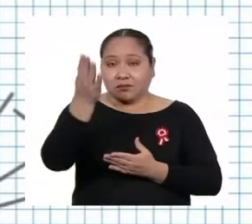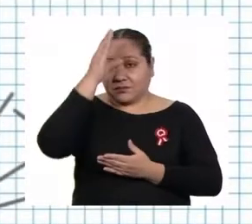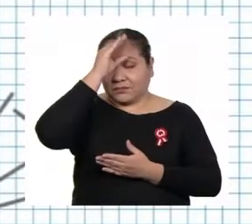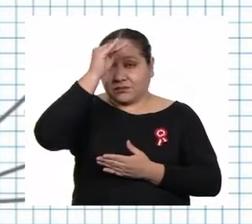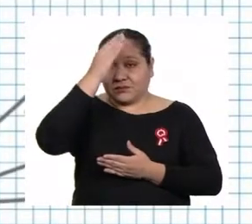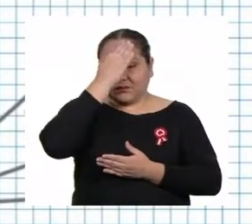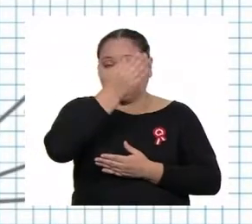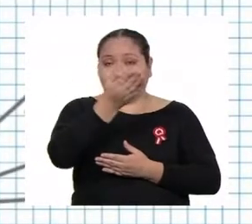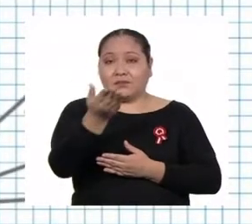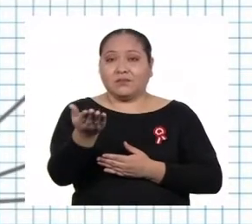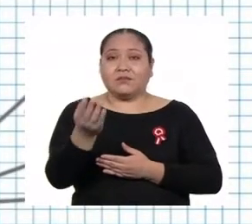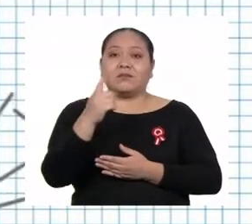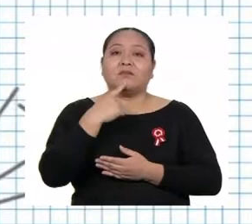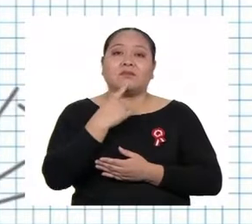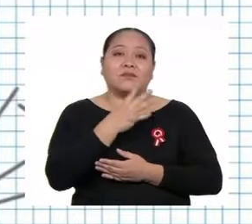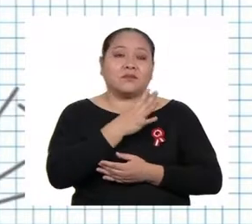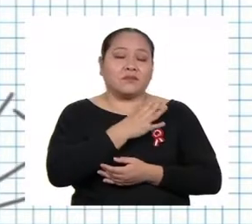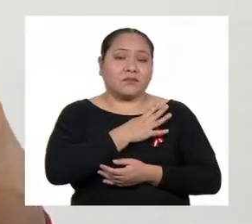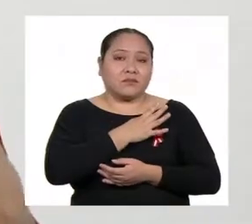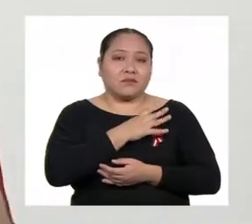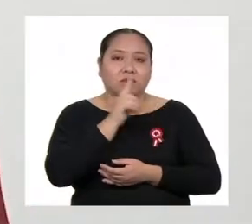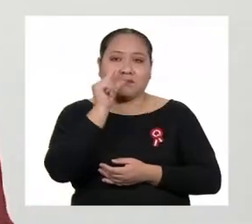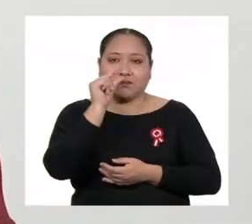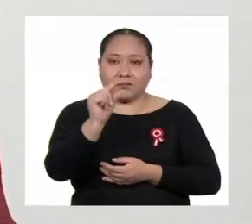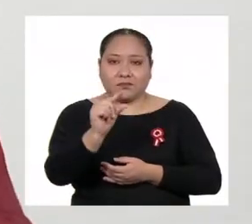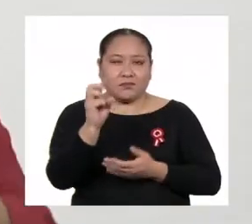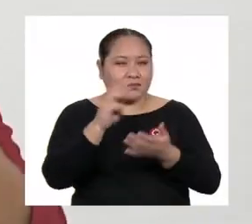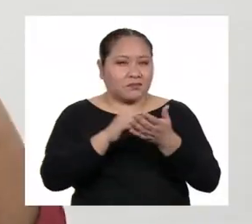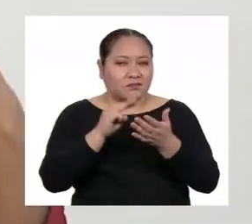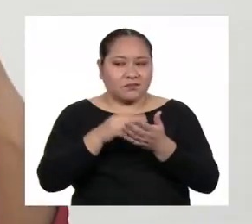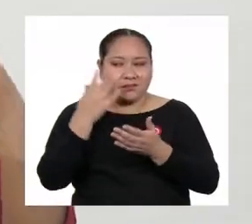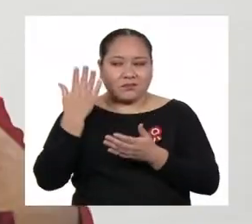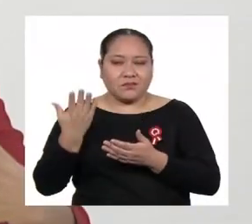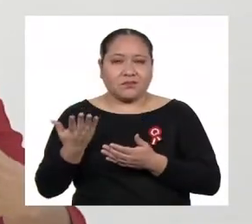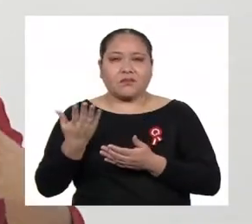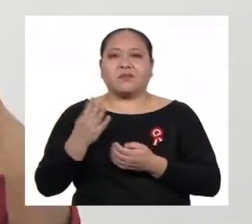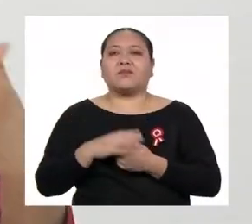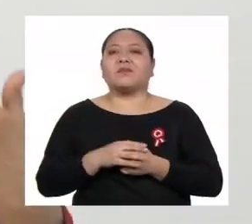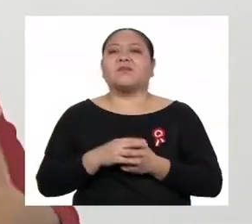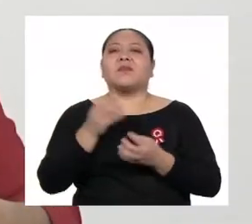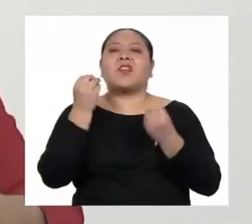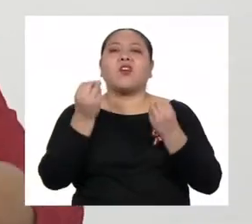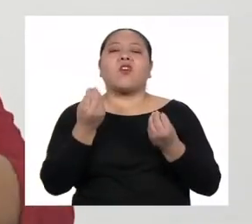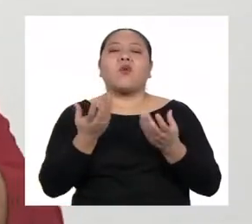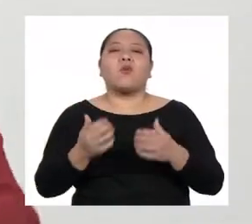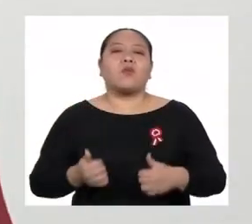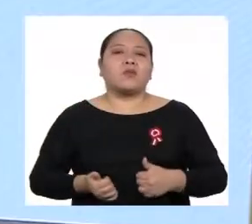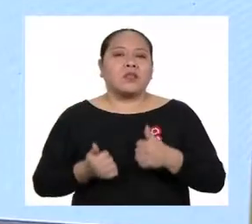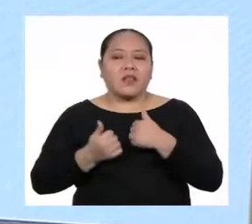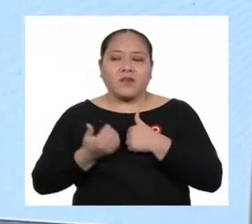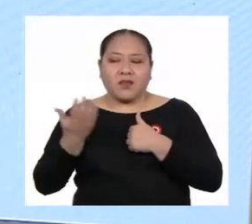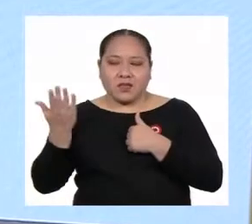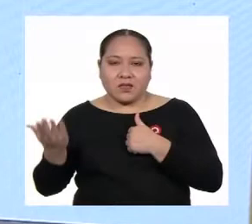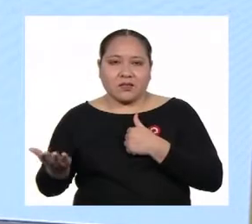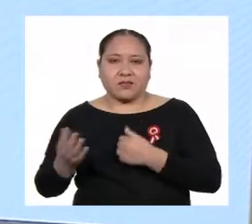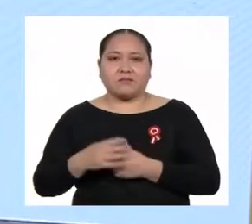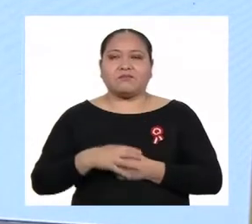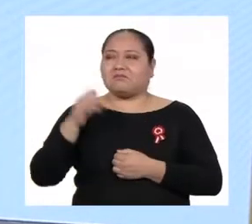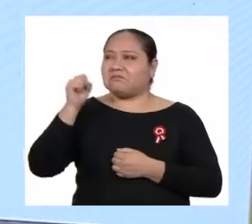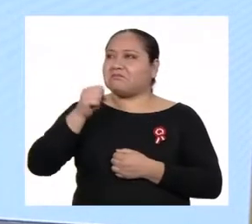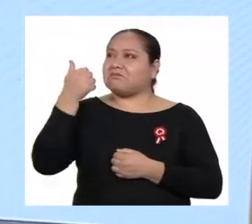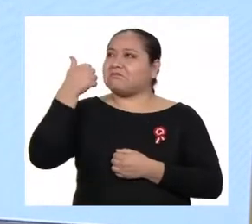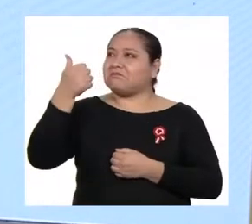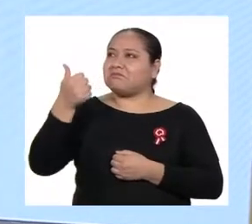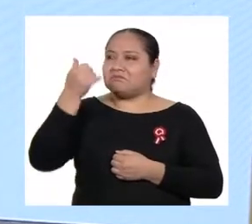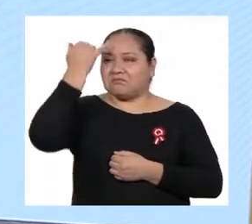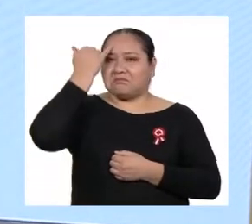los estudiantes de cuarto un poco más acerca de sus contextos y su vida? Me parece